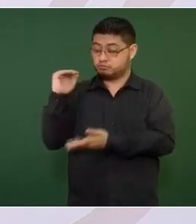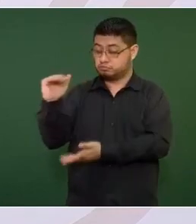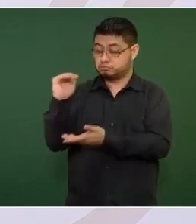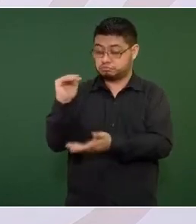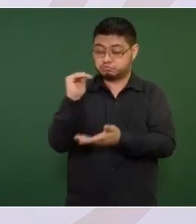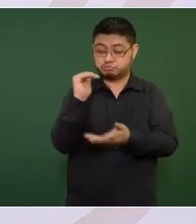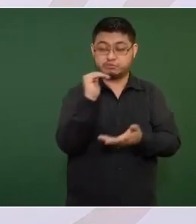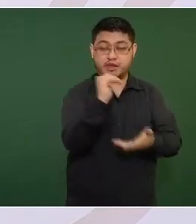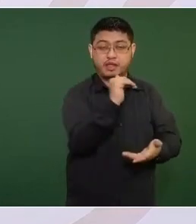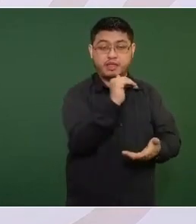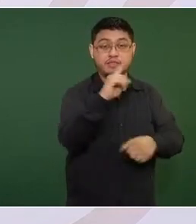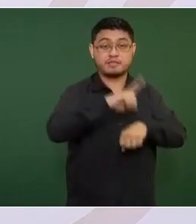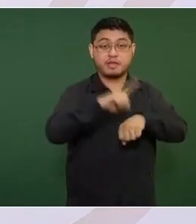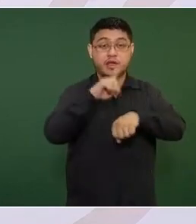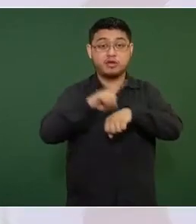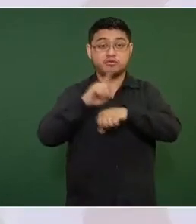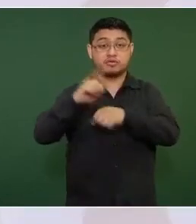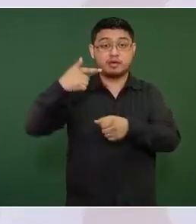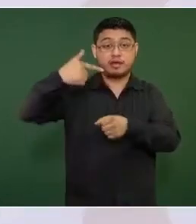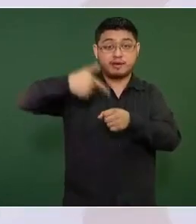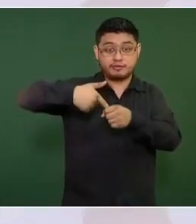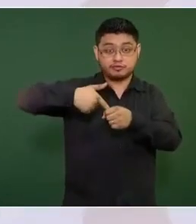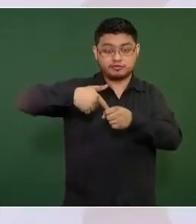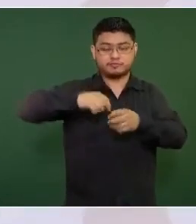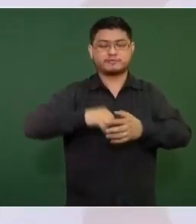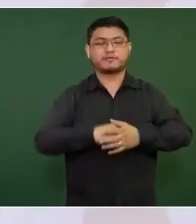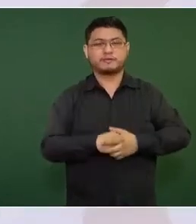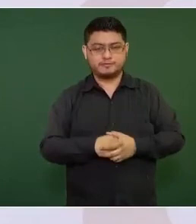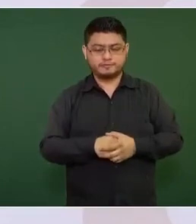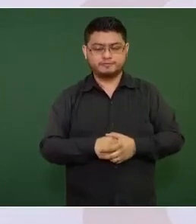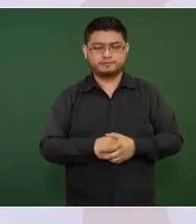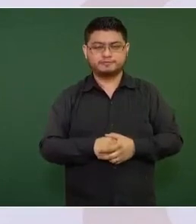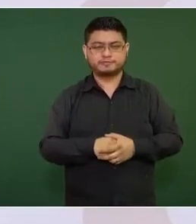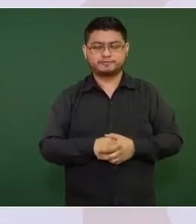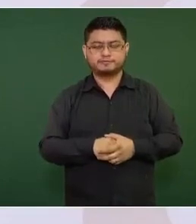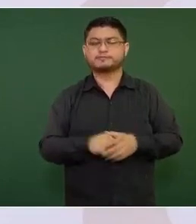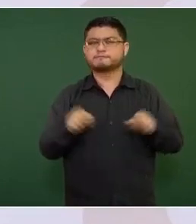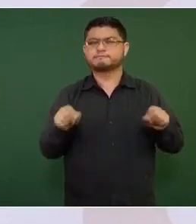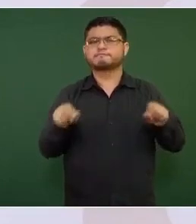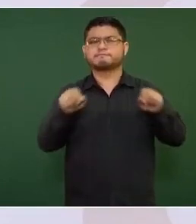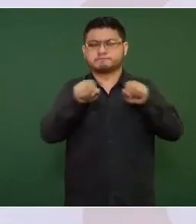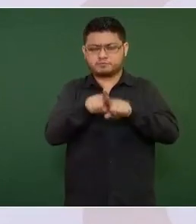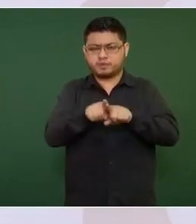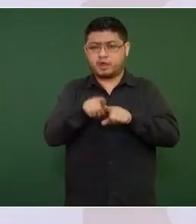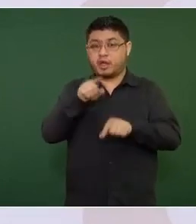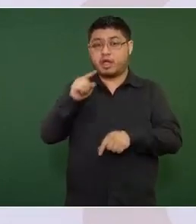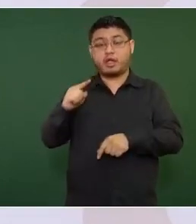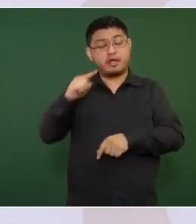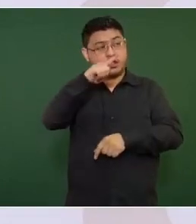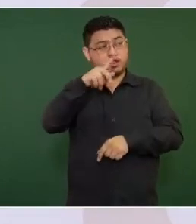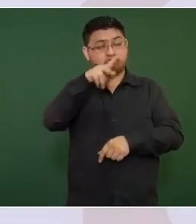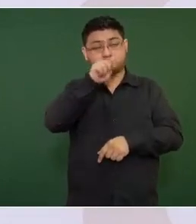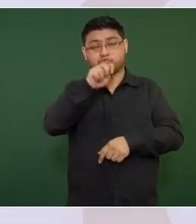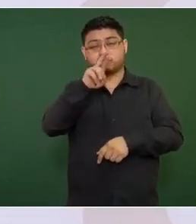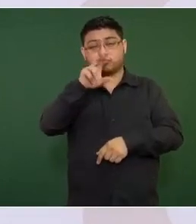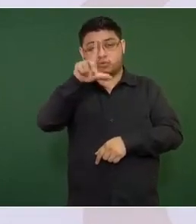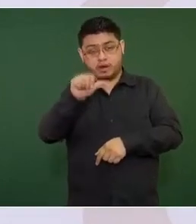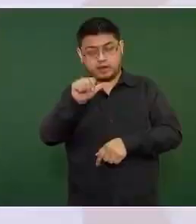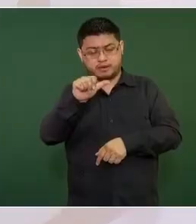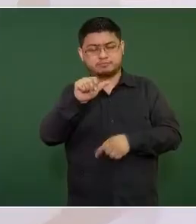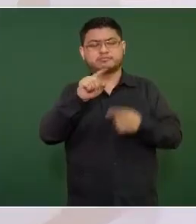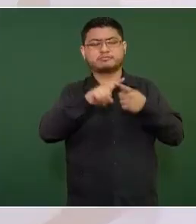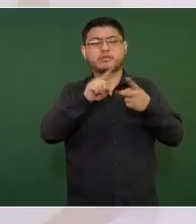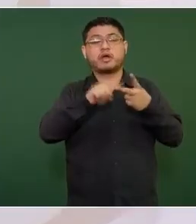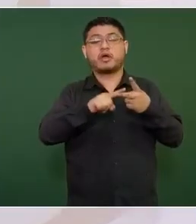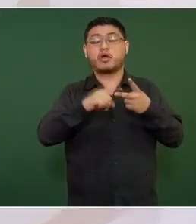de gasolinas. También en diciembre estará terminada la planta coquizadora de Tula y en